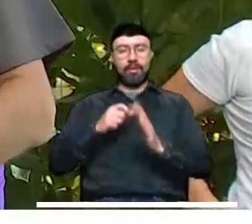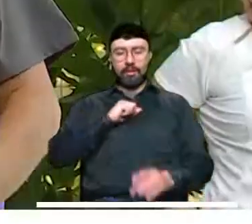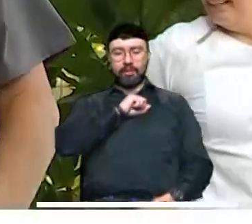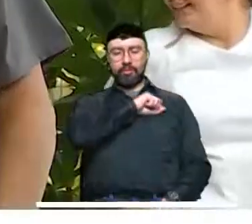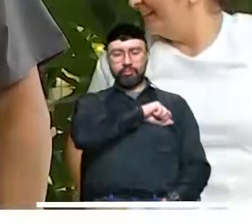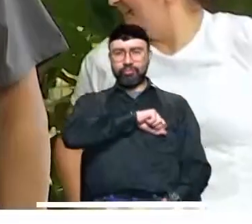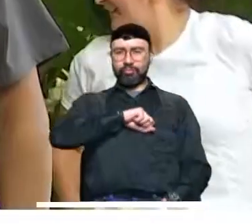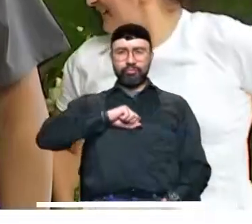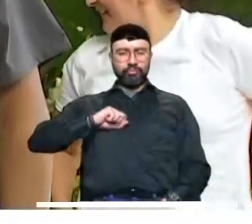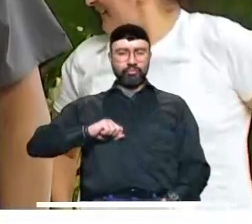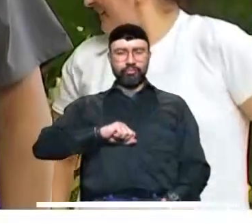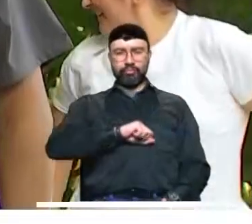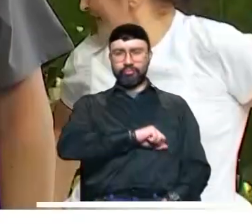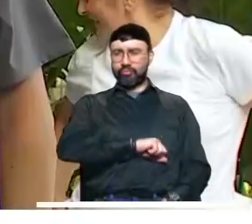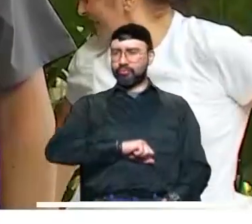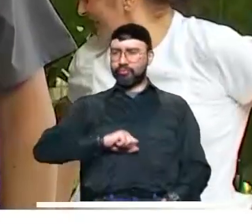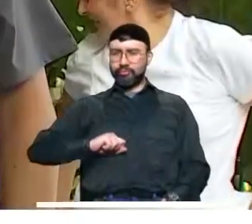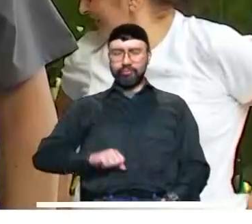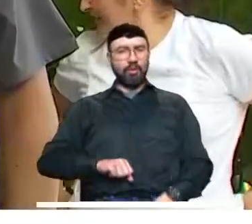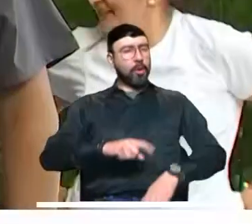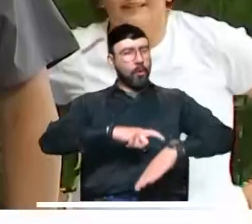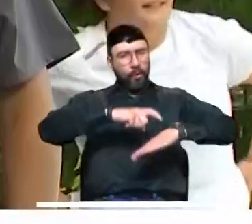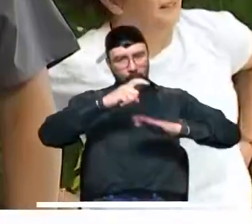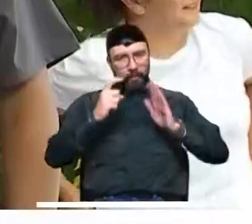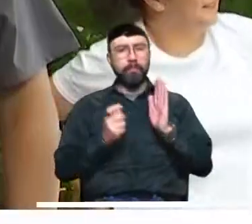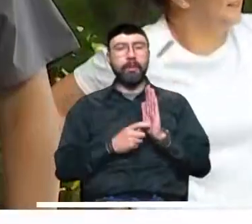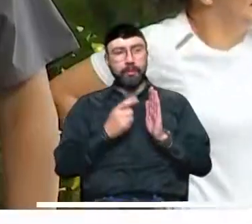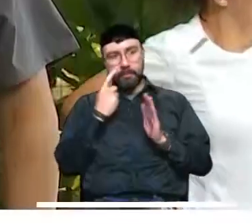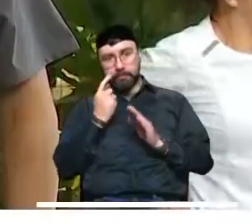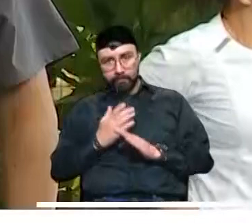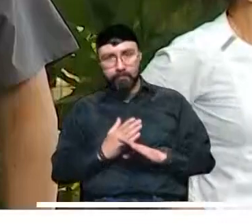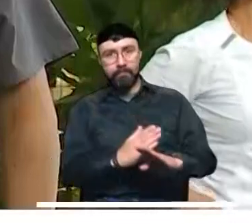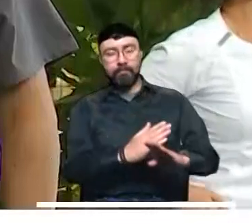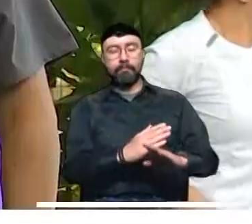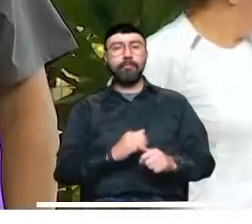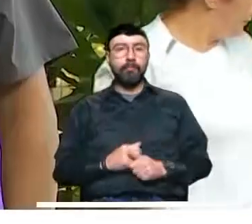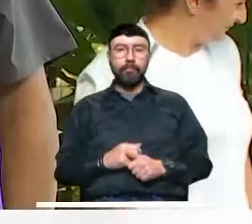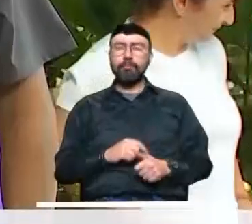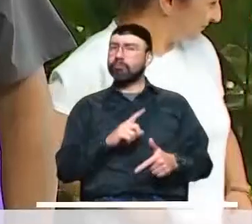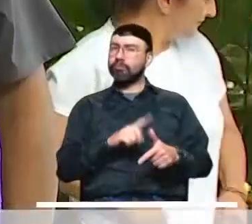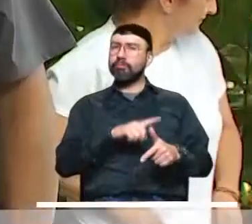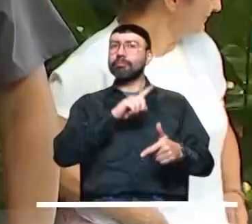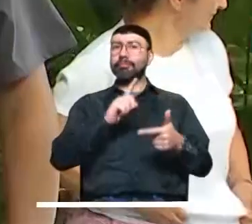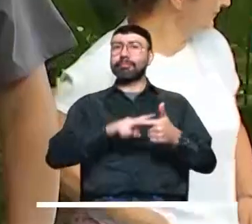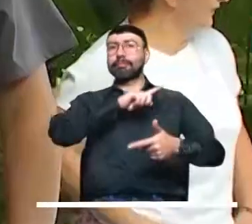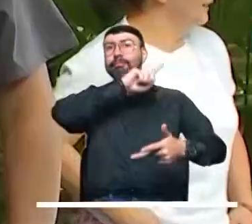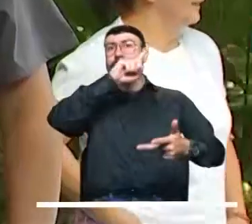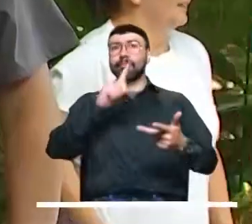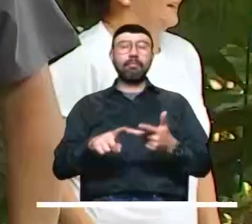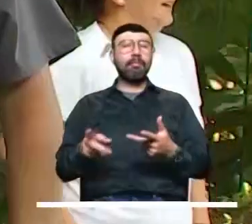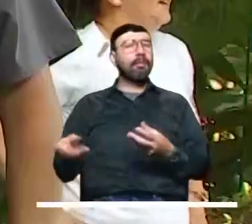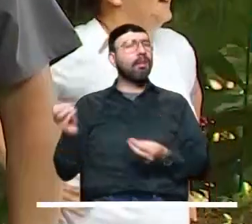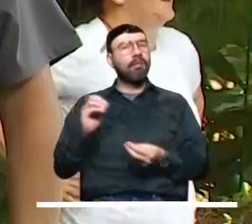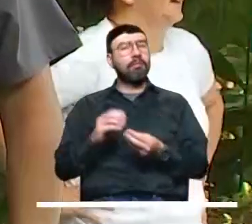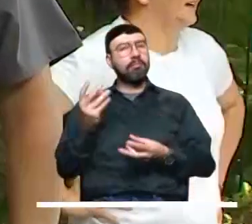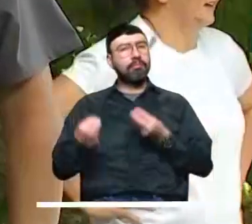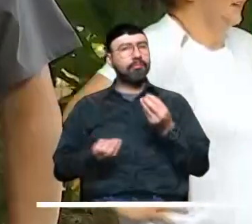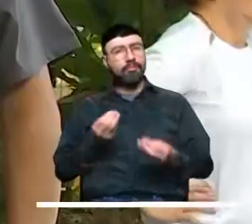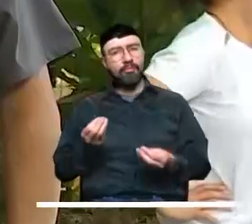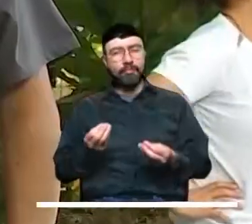o barrido ecográfico o diagnóstico ecográfico preventivo. Pero adicionalmente de incluir eso,